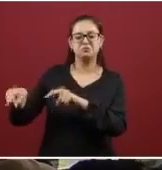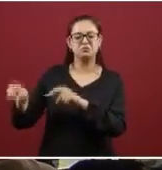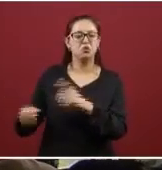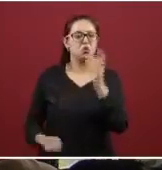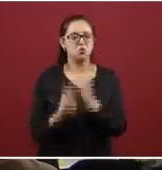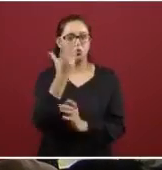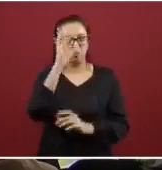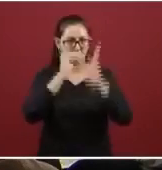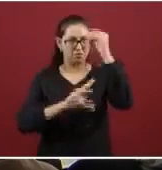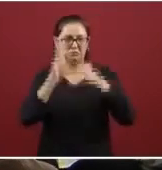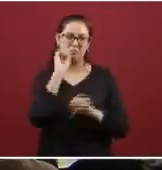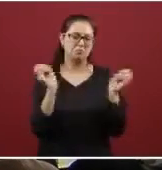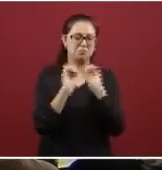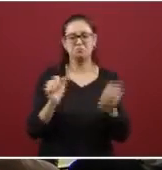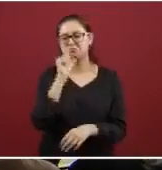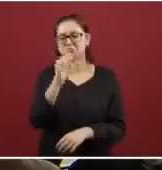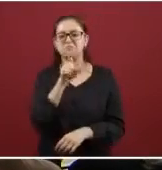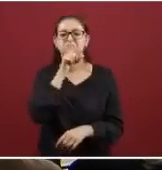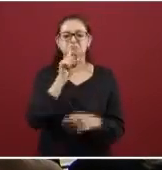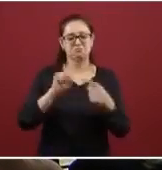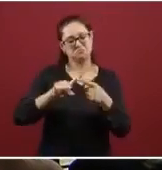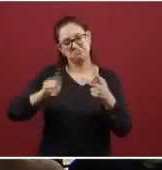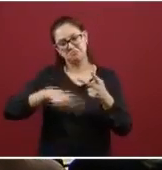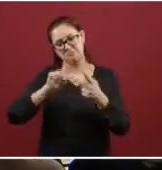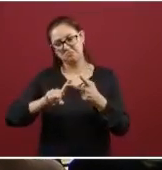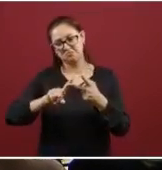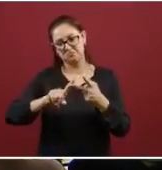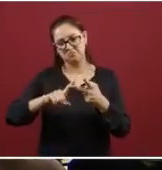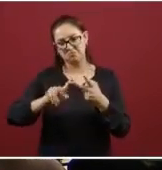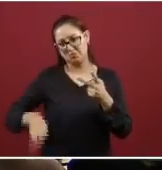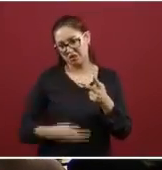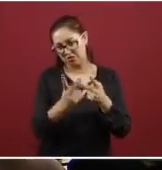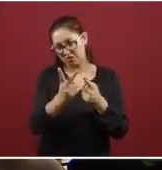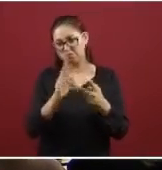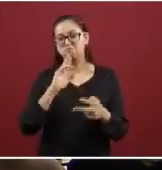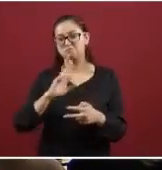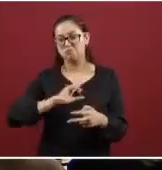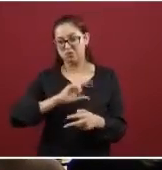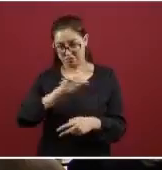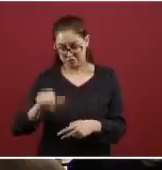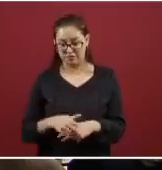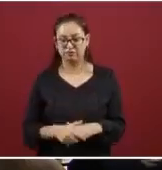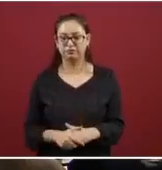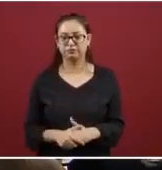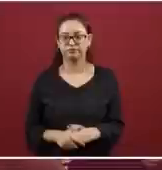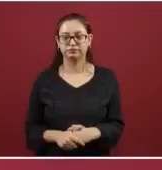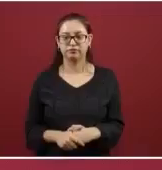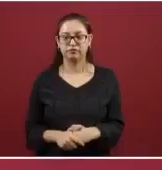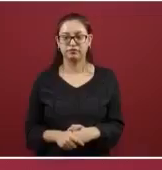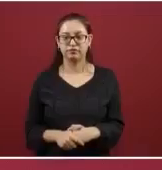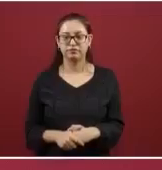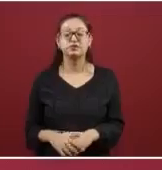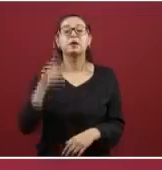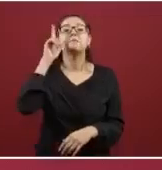pudiera explicar. Esa es la primera pregunta, y una más, nada más, si usted me responde. Sí, mañana en